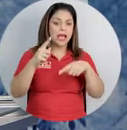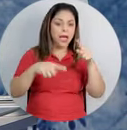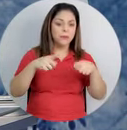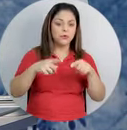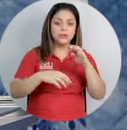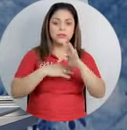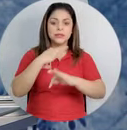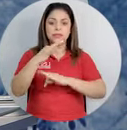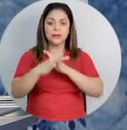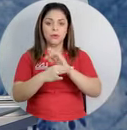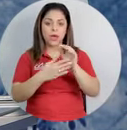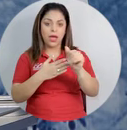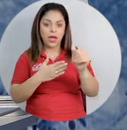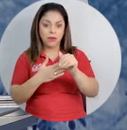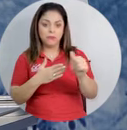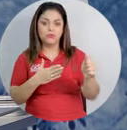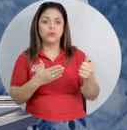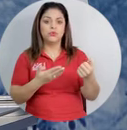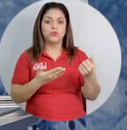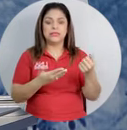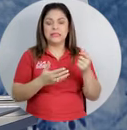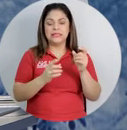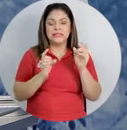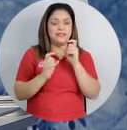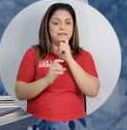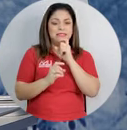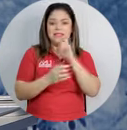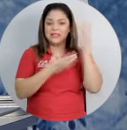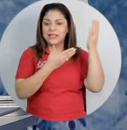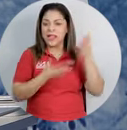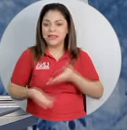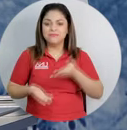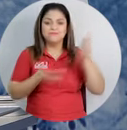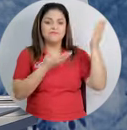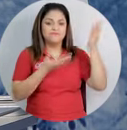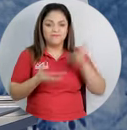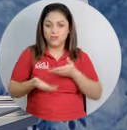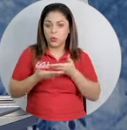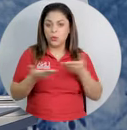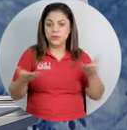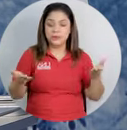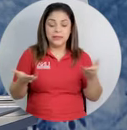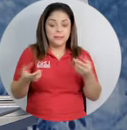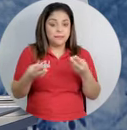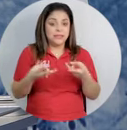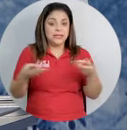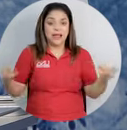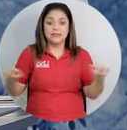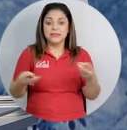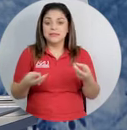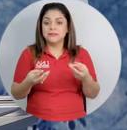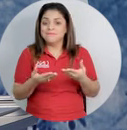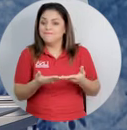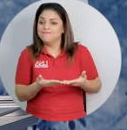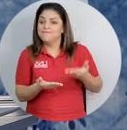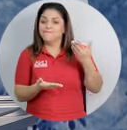cambio, las crisis ¿verdad?, de tráfico de mercancías que tenemos, ¿verdad?, que hace que también